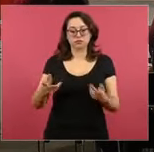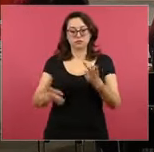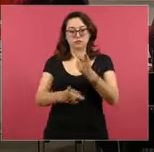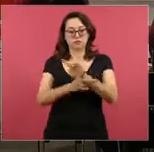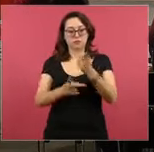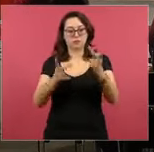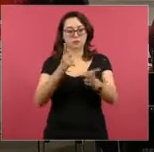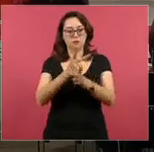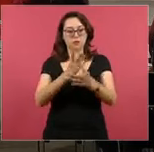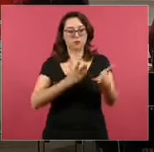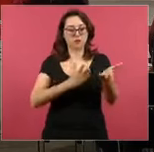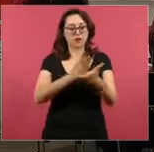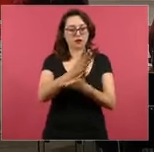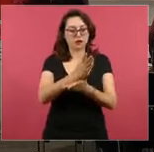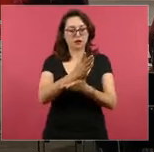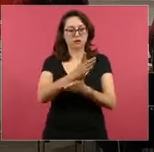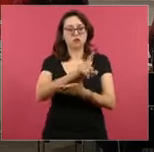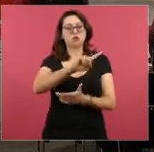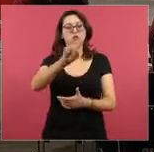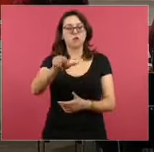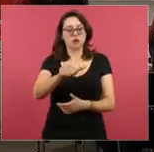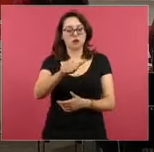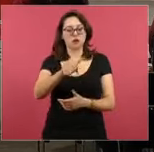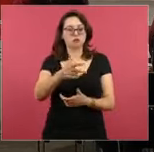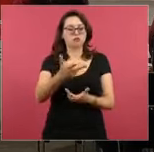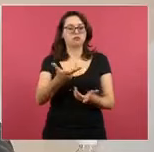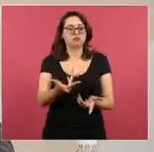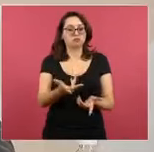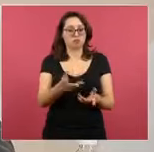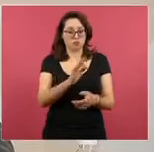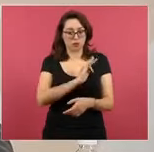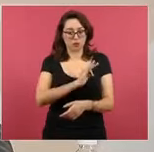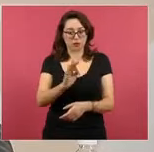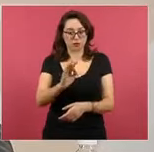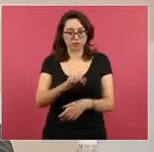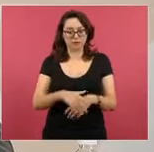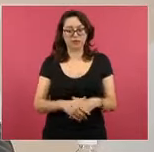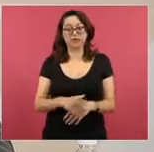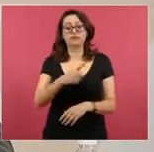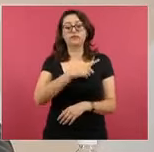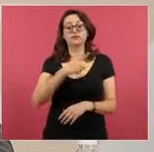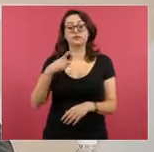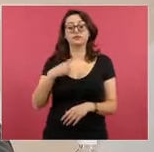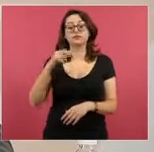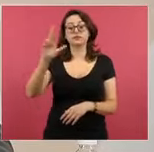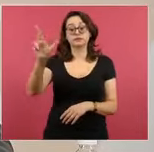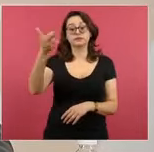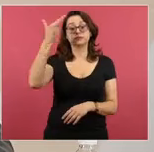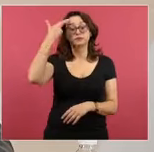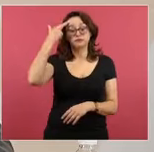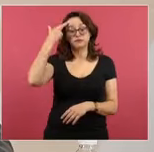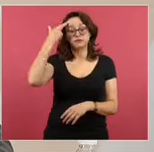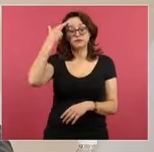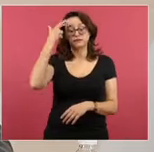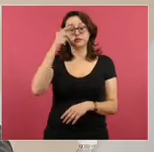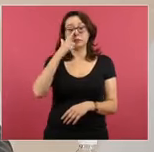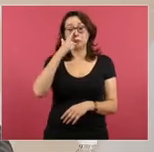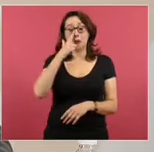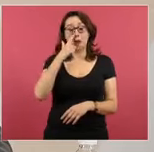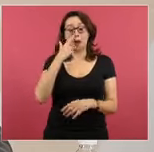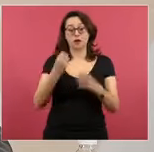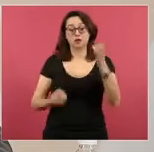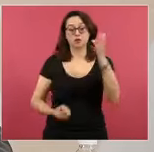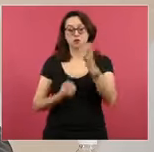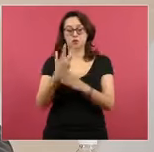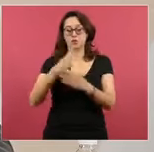relacionado con las siguientes fases o grados, en este caso media superior. Recordemos que hay varios elementos dentro de este proyecto educativo